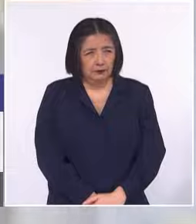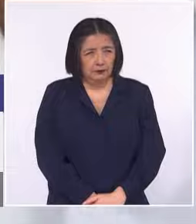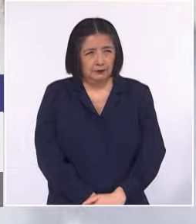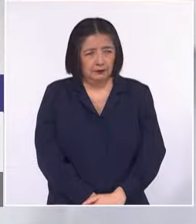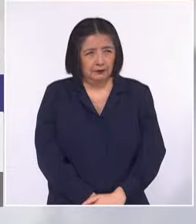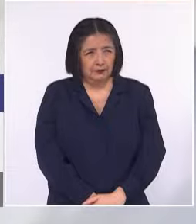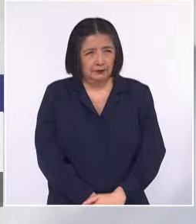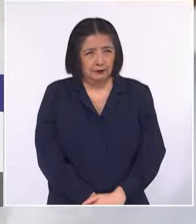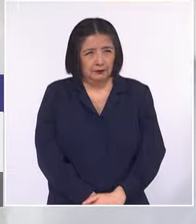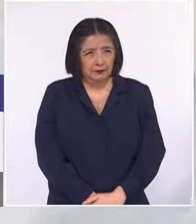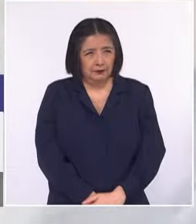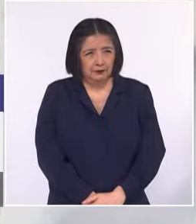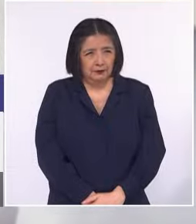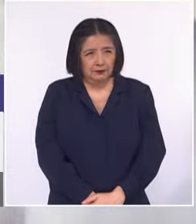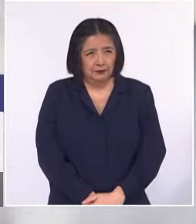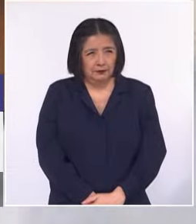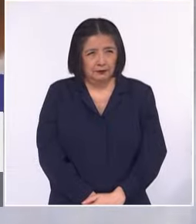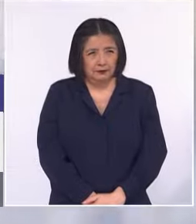Ahí está.